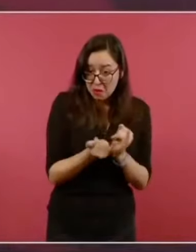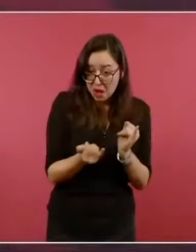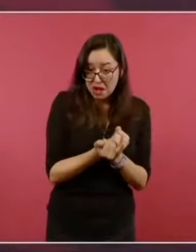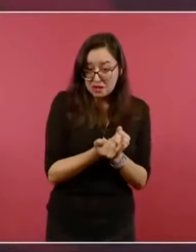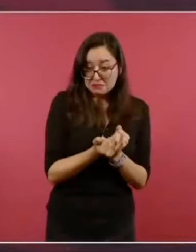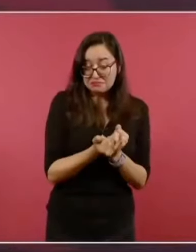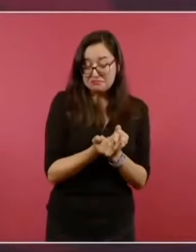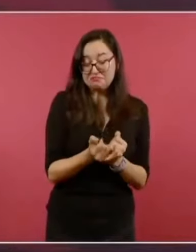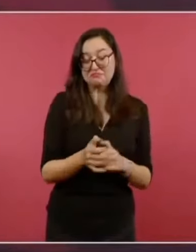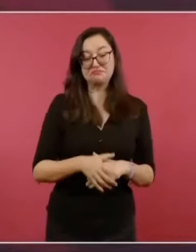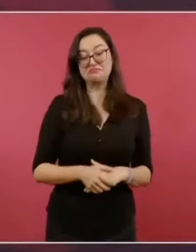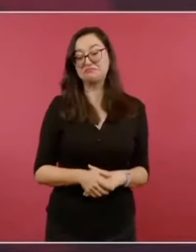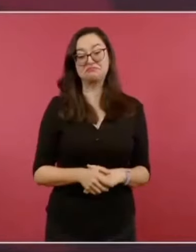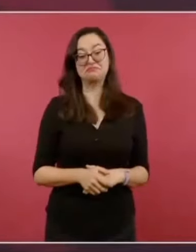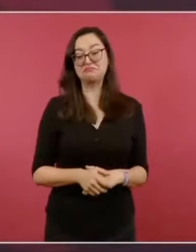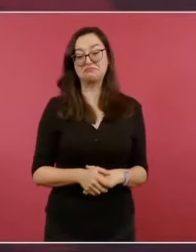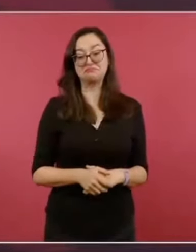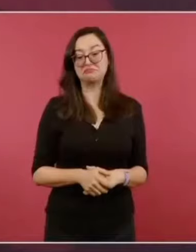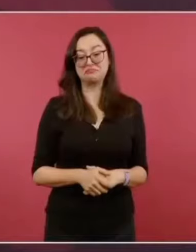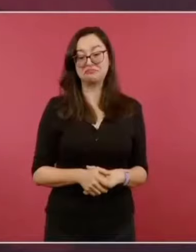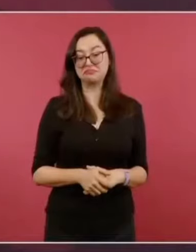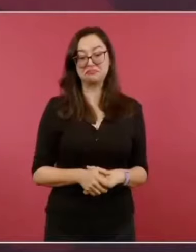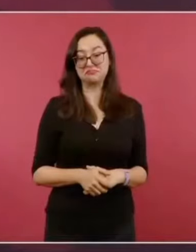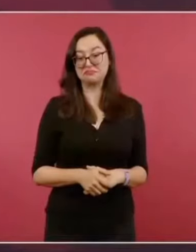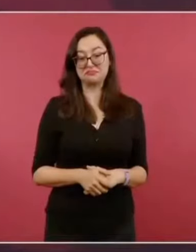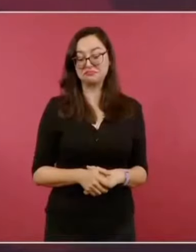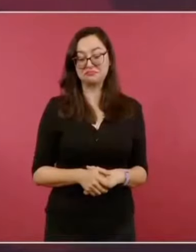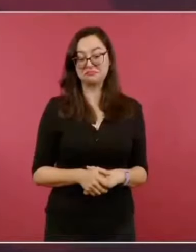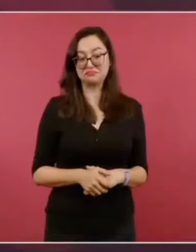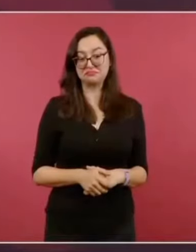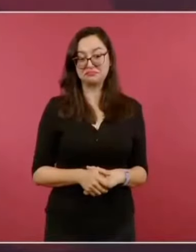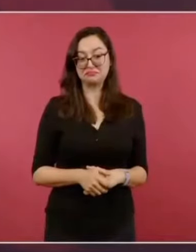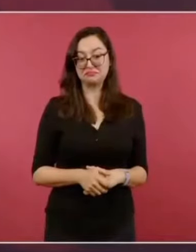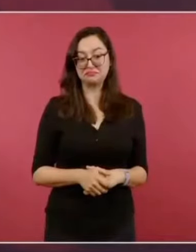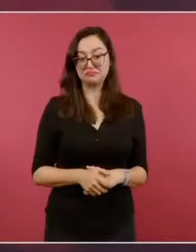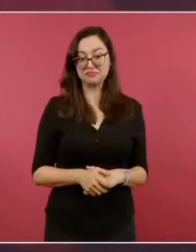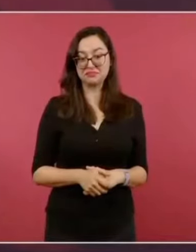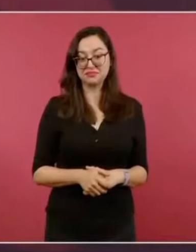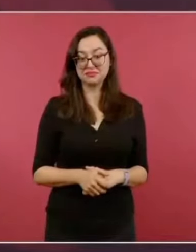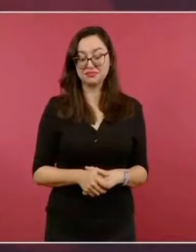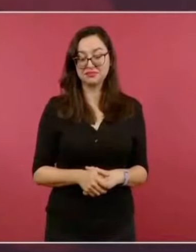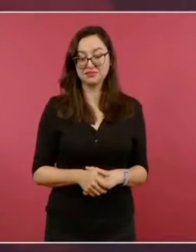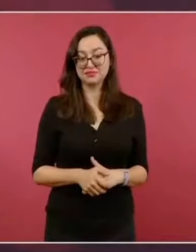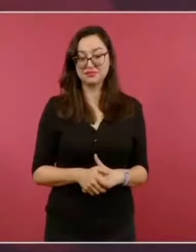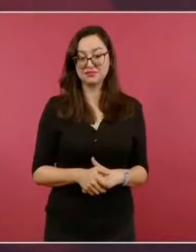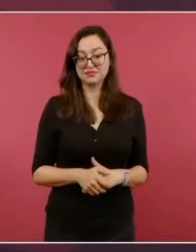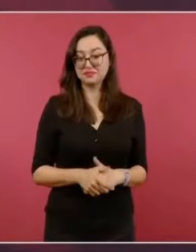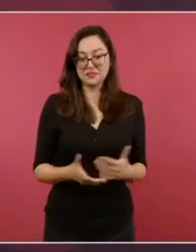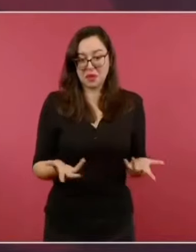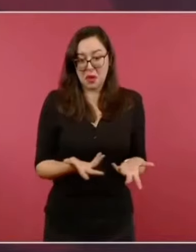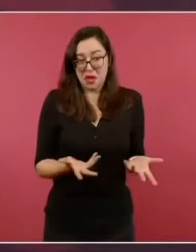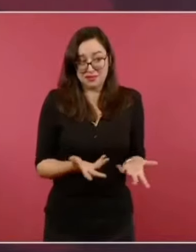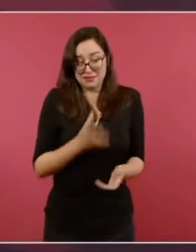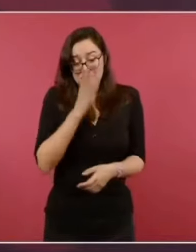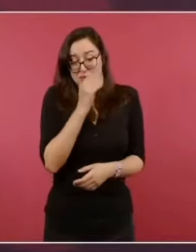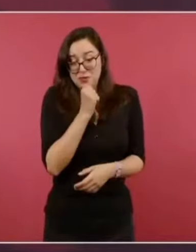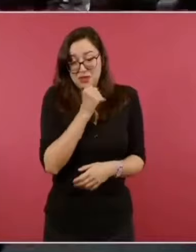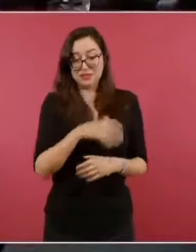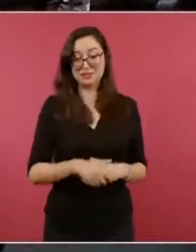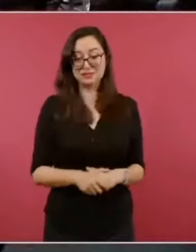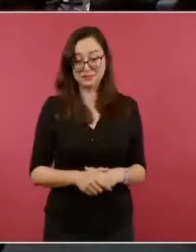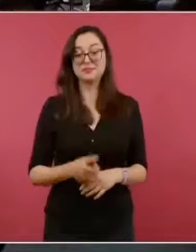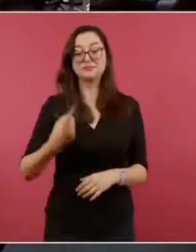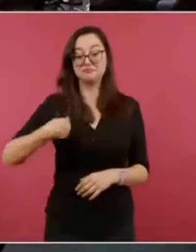eh llevarle 5000 lr por segundo no lo hacen presidente